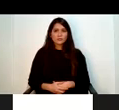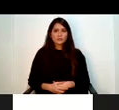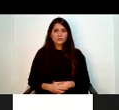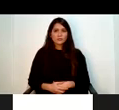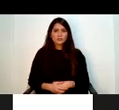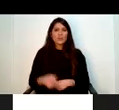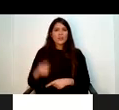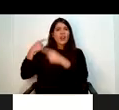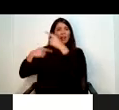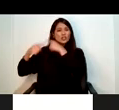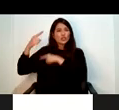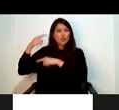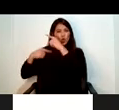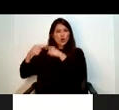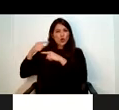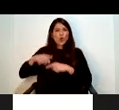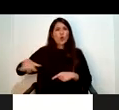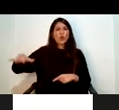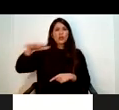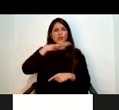historia de transmitidos en un contexto familiar es